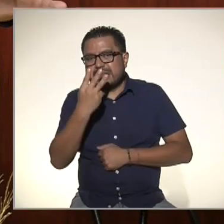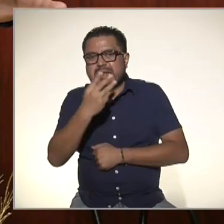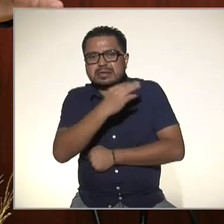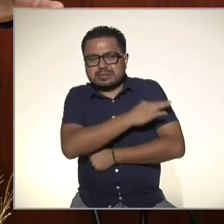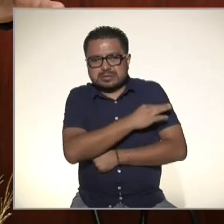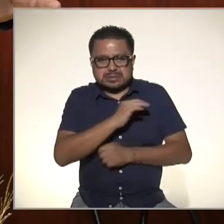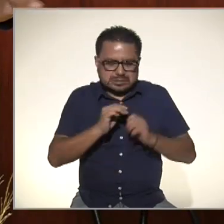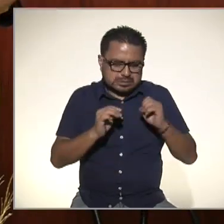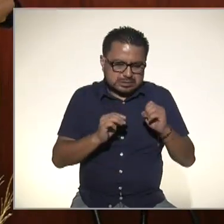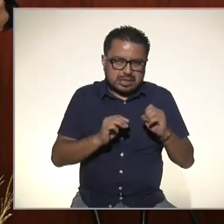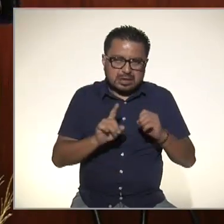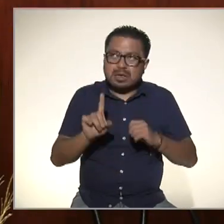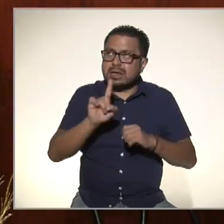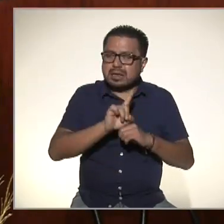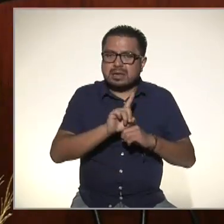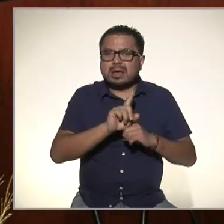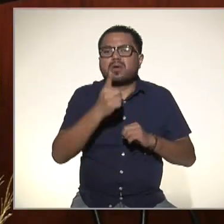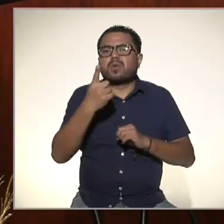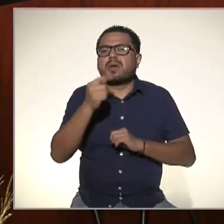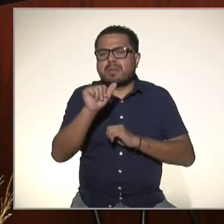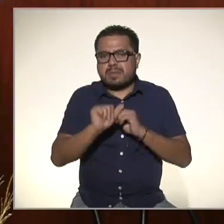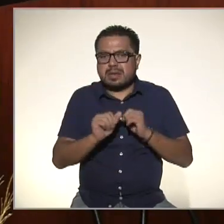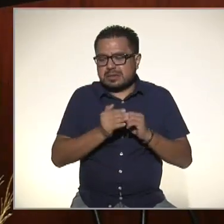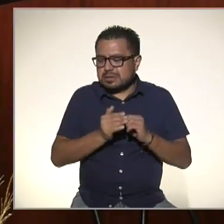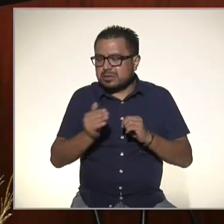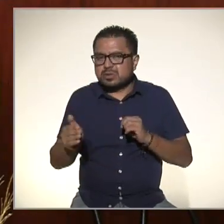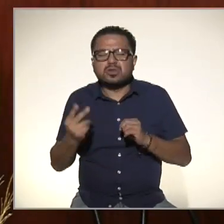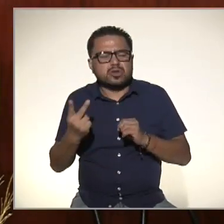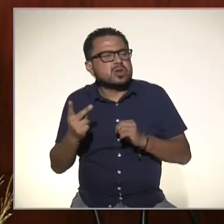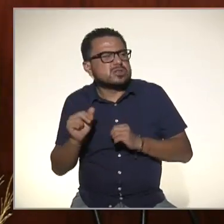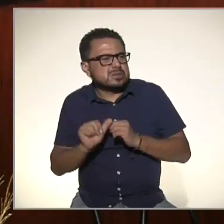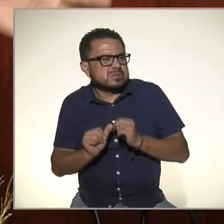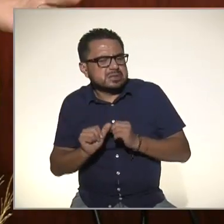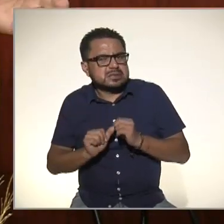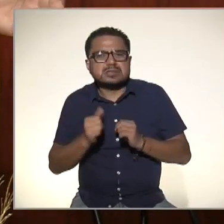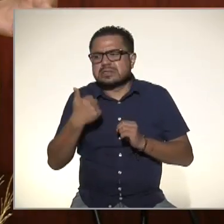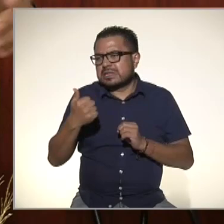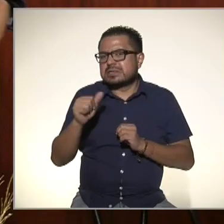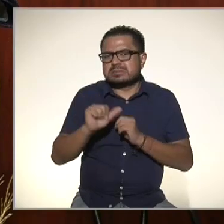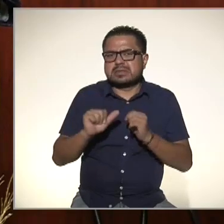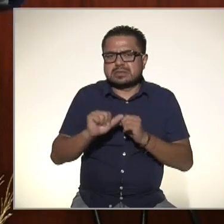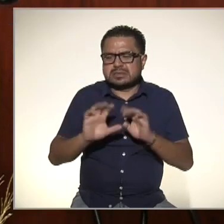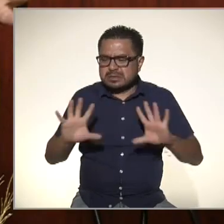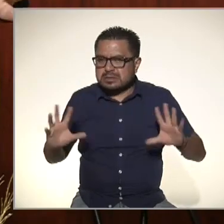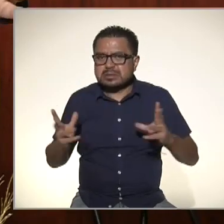0, al día 0, al mes o 2 meses y a los 6 meses.